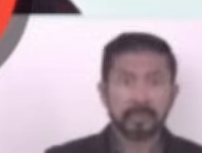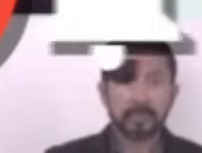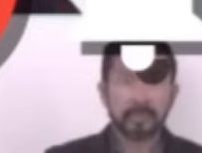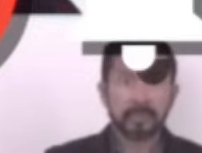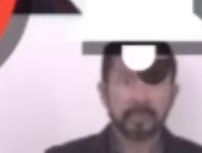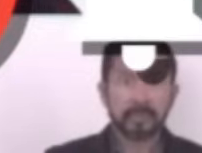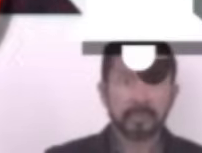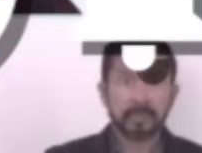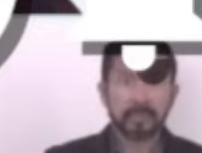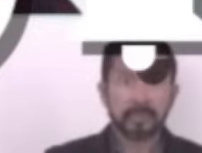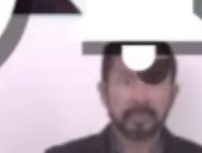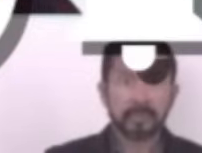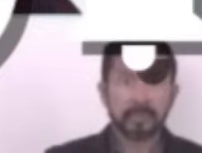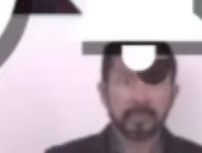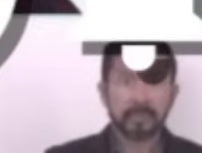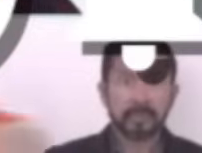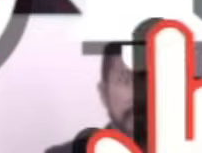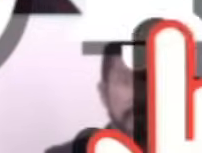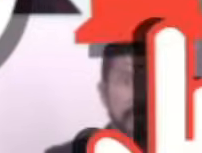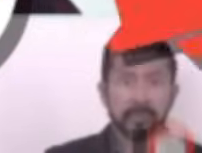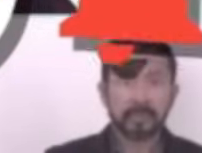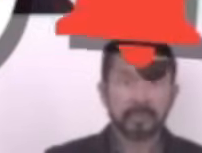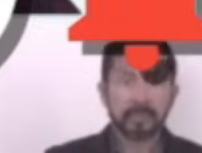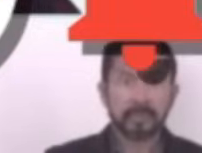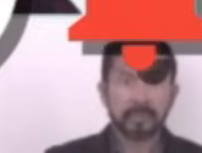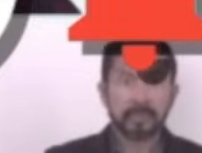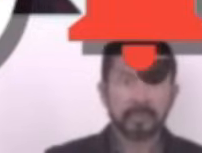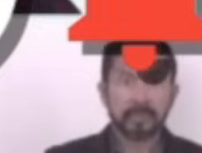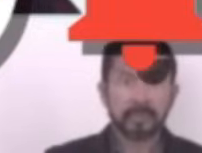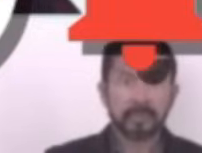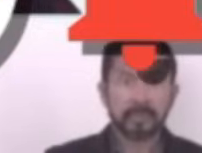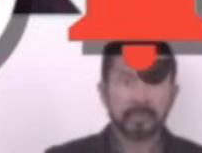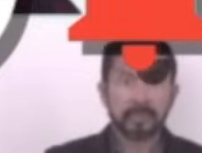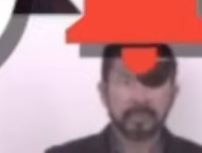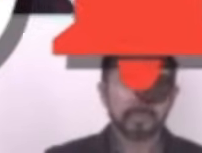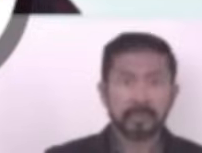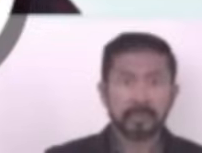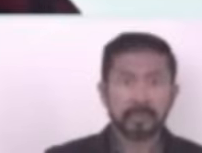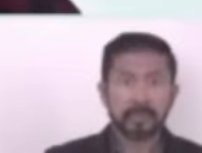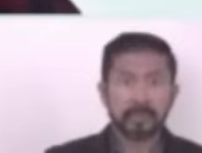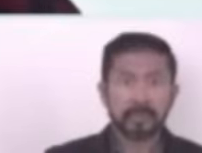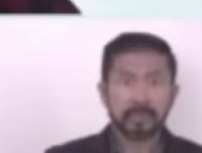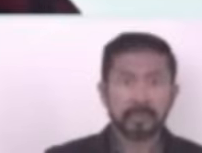suscribirte y comentar qué es lo que piensas de cómo está cambiando El Salvador nos vemos hasta el próximo video gracias